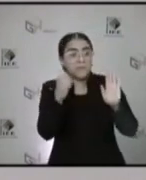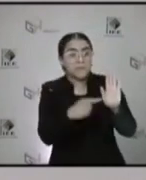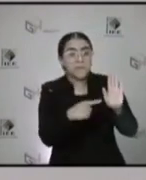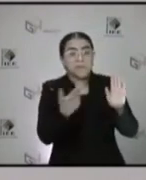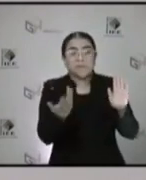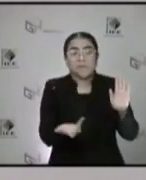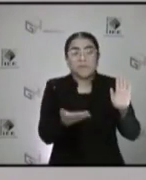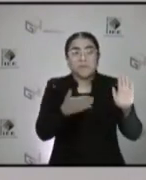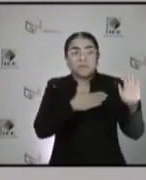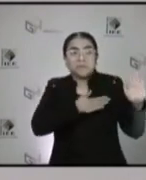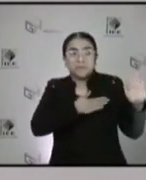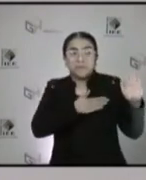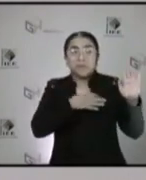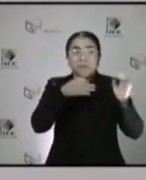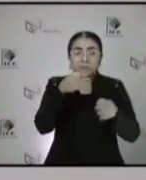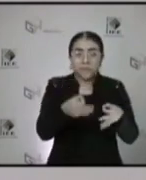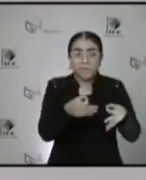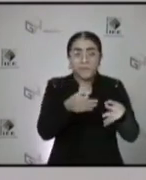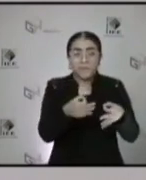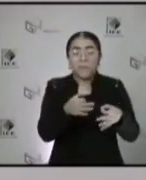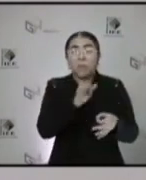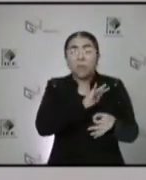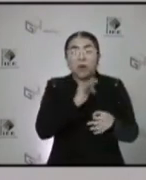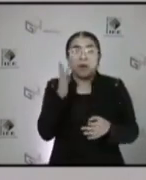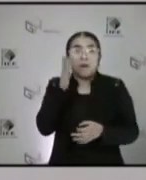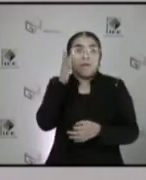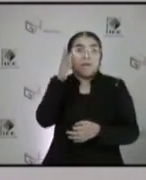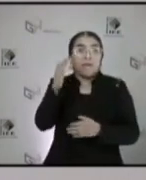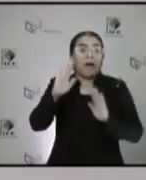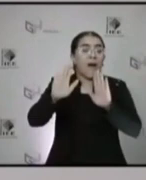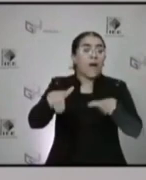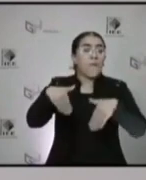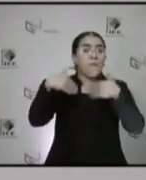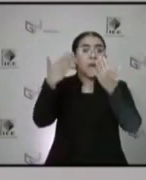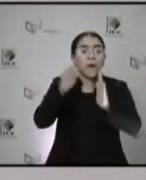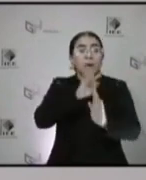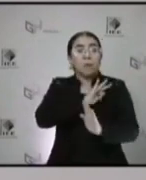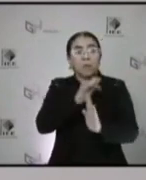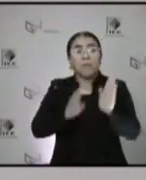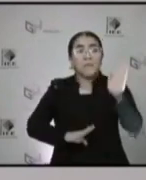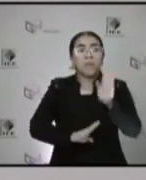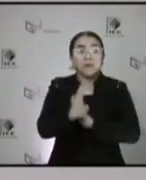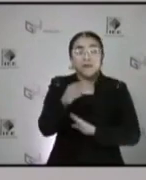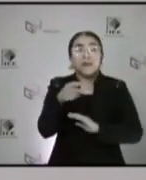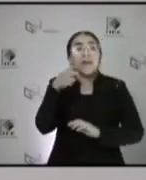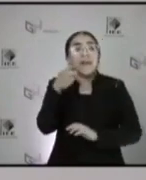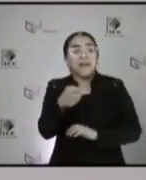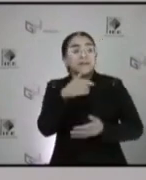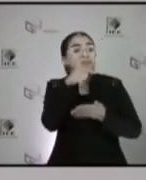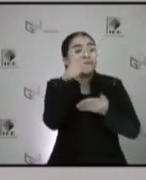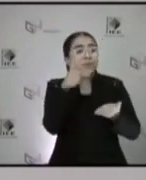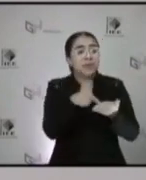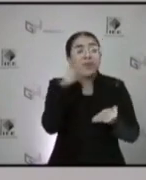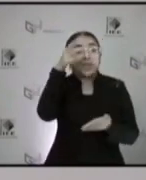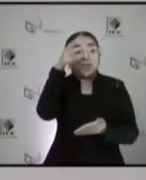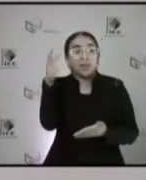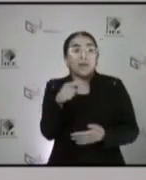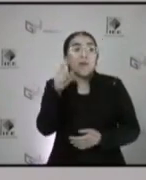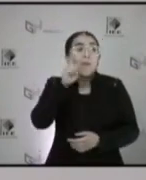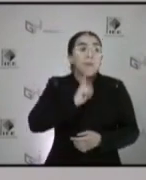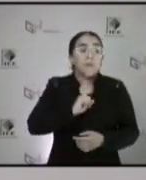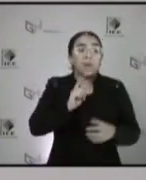su honorabilidad, han podido trascender. Y ese es el espacio que se merecen los hidalguenses, mujeres y